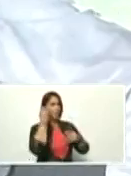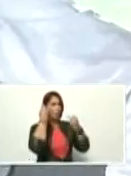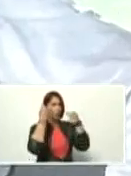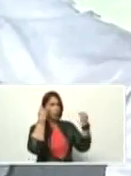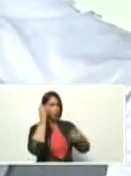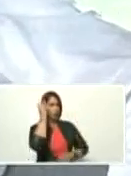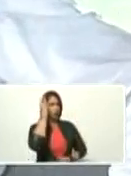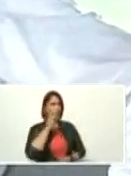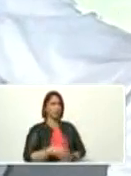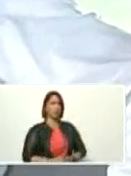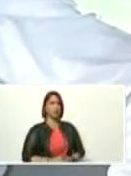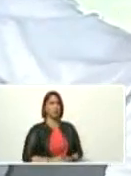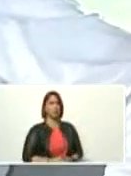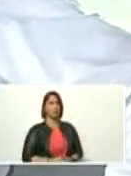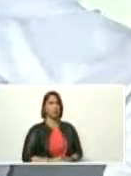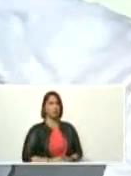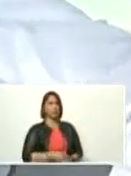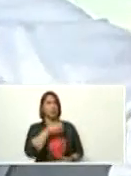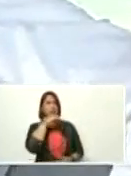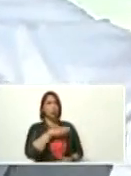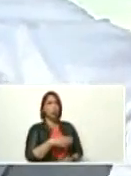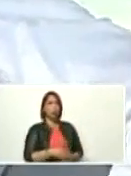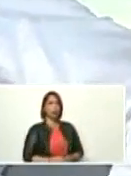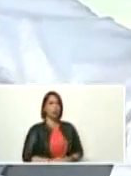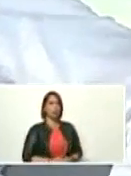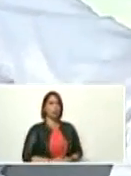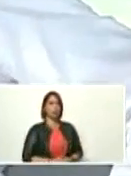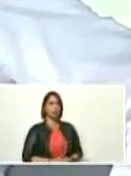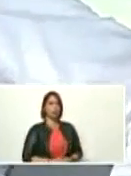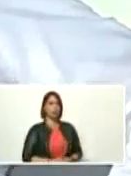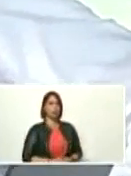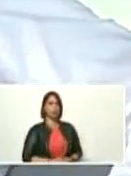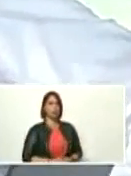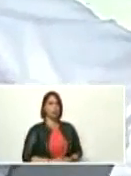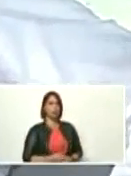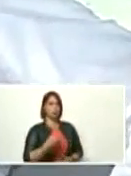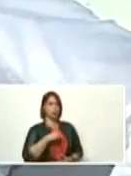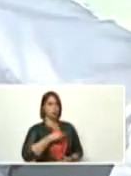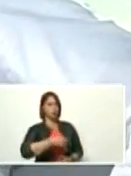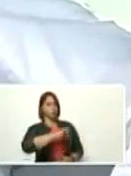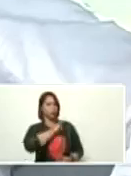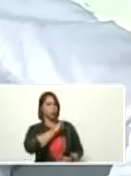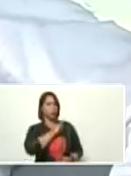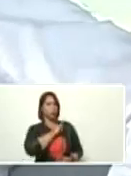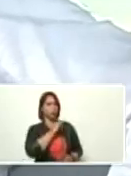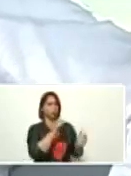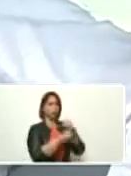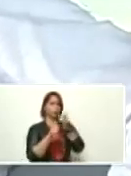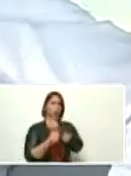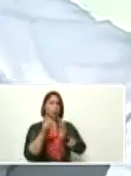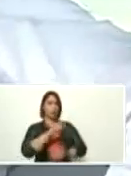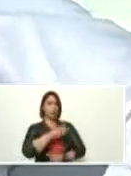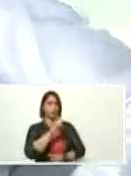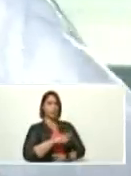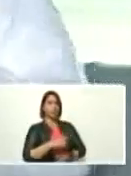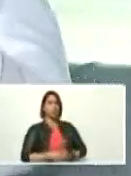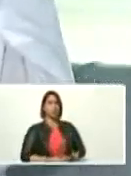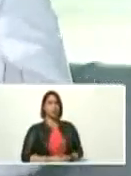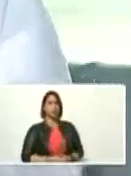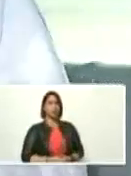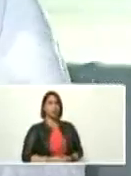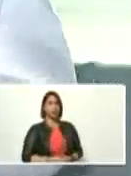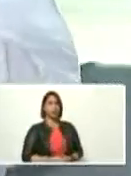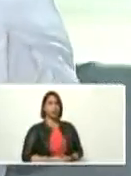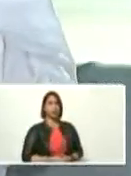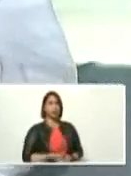surgido alrededor de la historia insurgente. Hemos identificado la necesidad de contar con